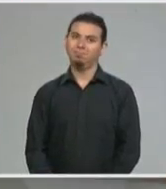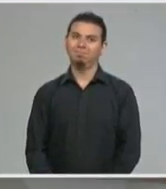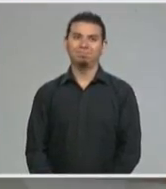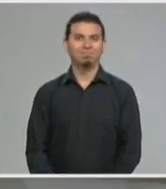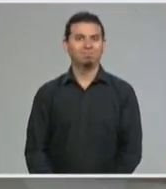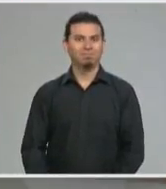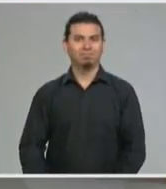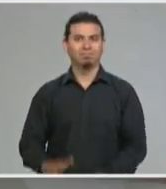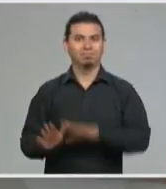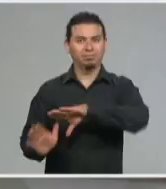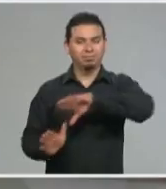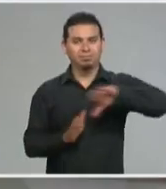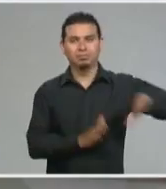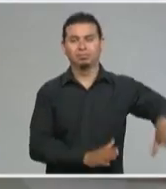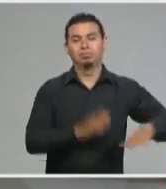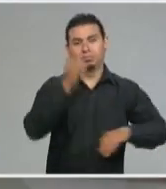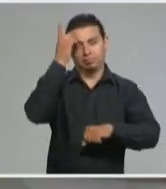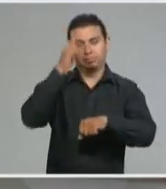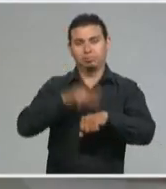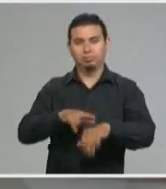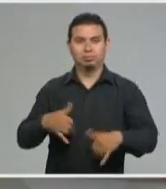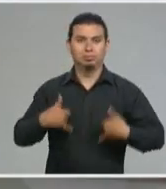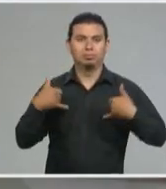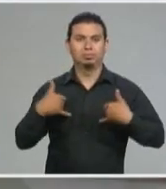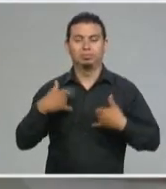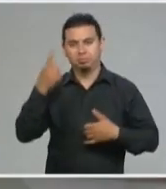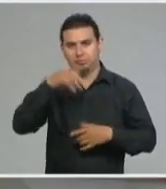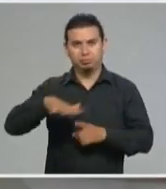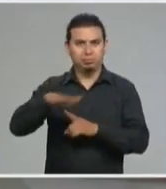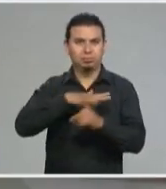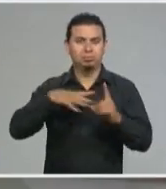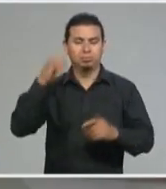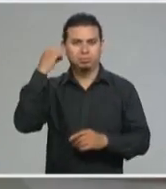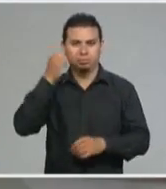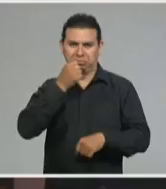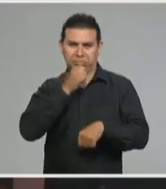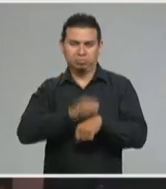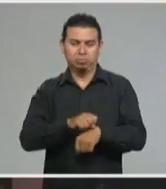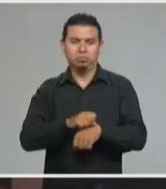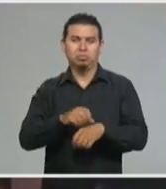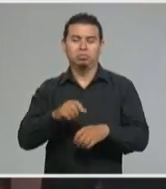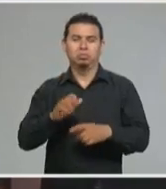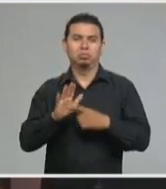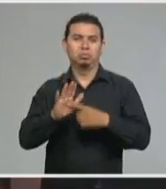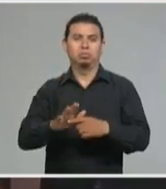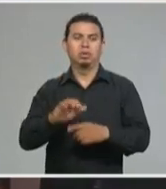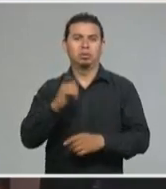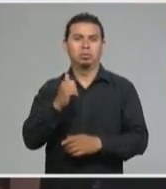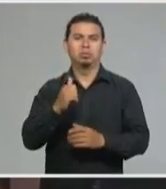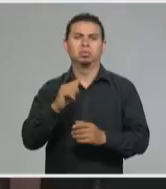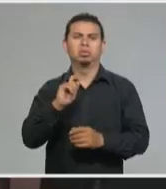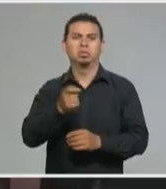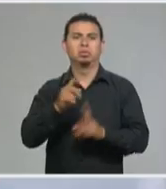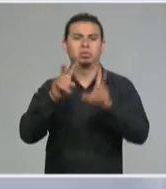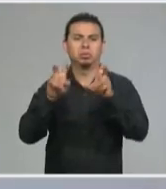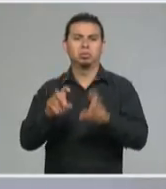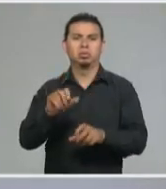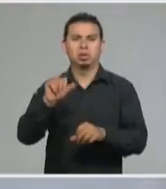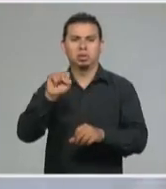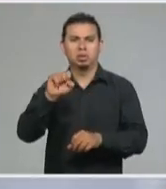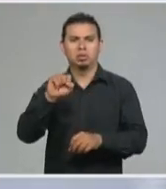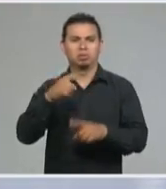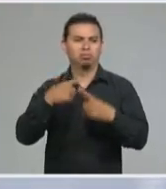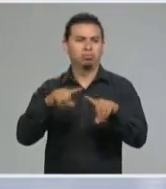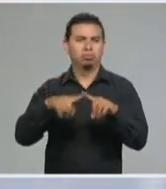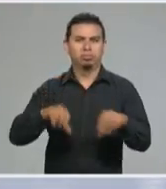La Dirección de Juventud del municipio de Oaxaca de Juárez presentó el programa correspondiente al mes de agosto. Son cerca de 60 actividades